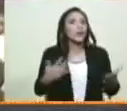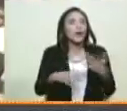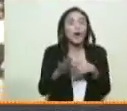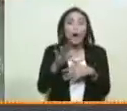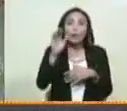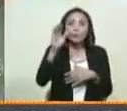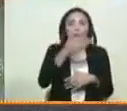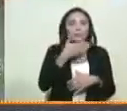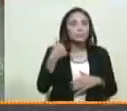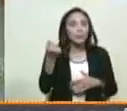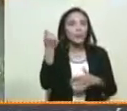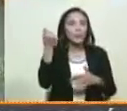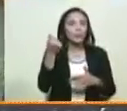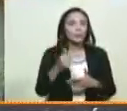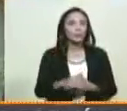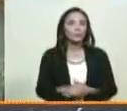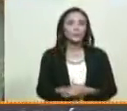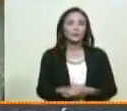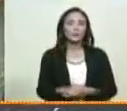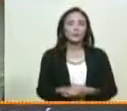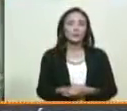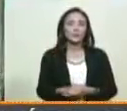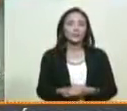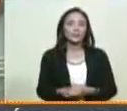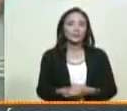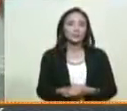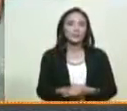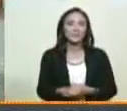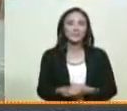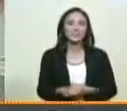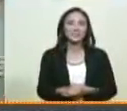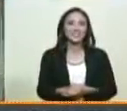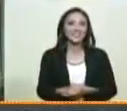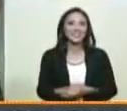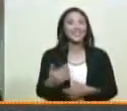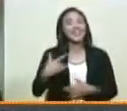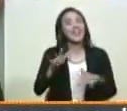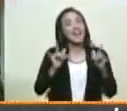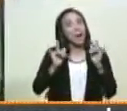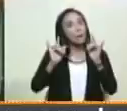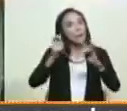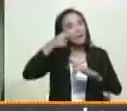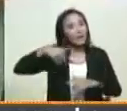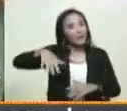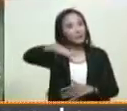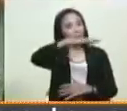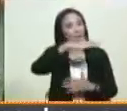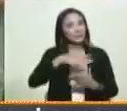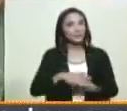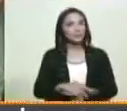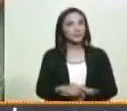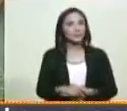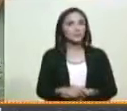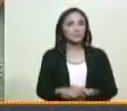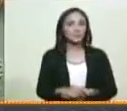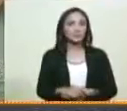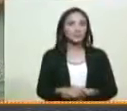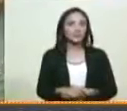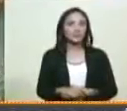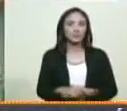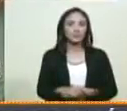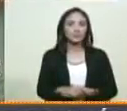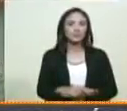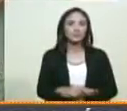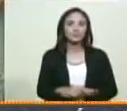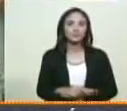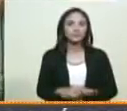paz que merece y que va a vivir nuestro pueblo. Es la revolución del amor,